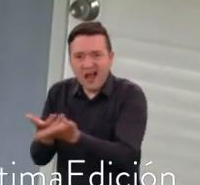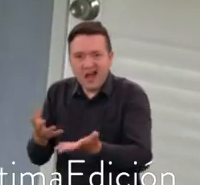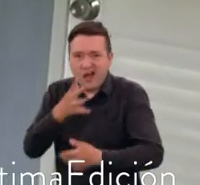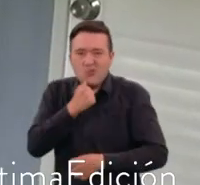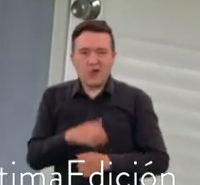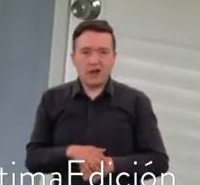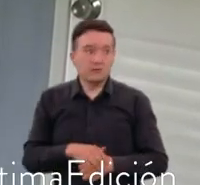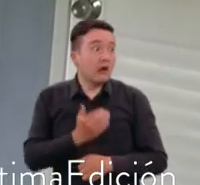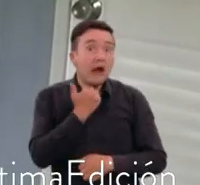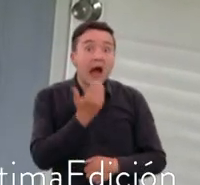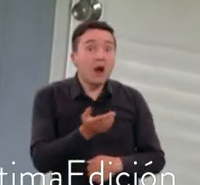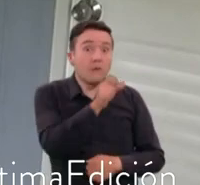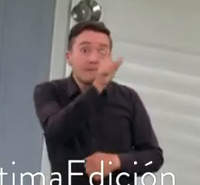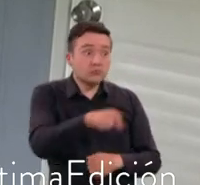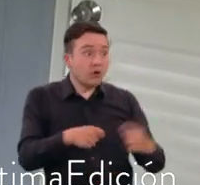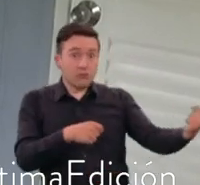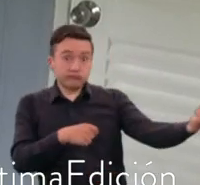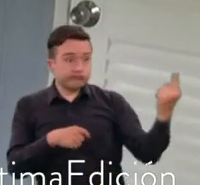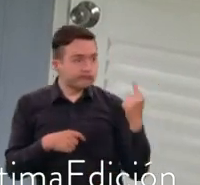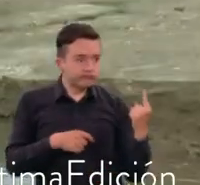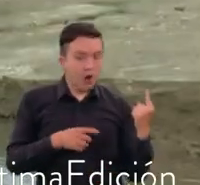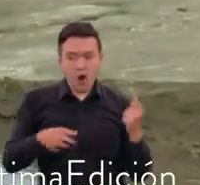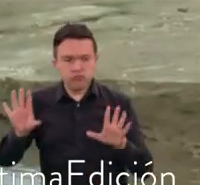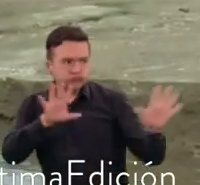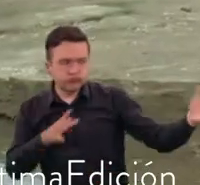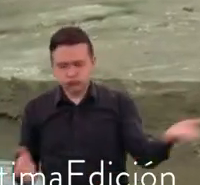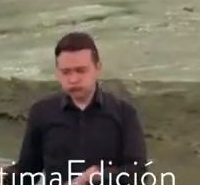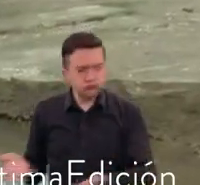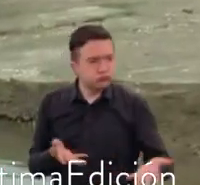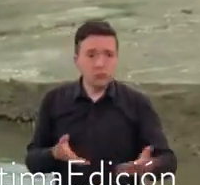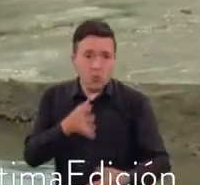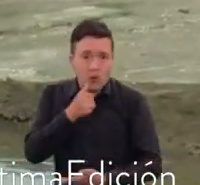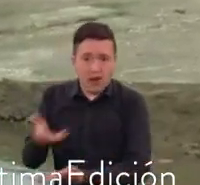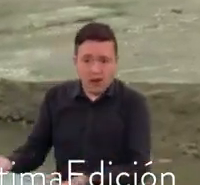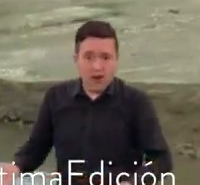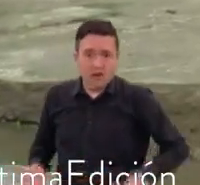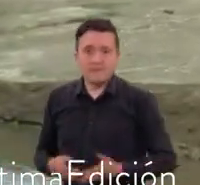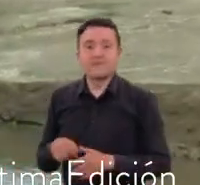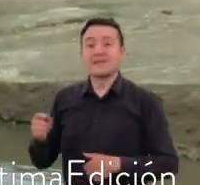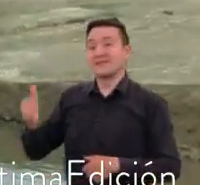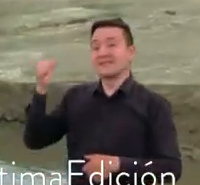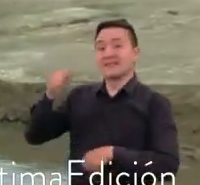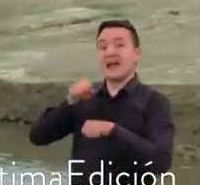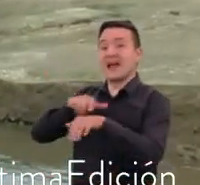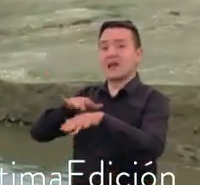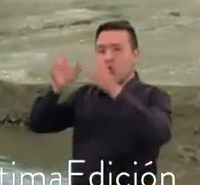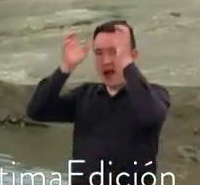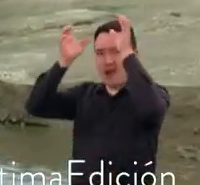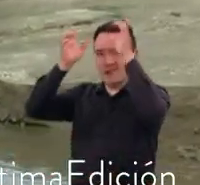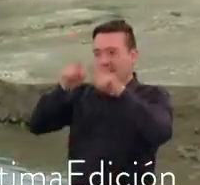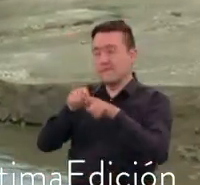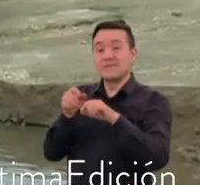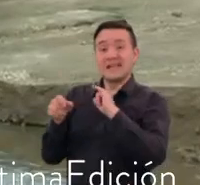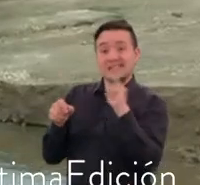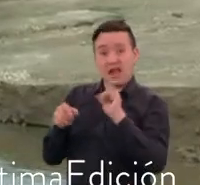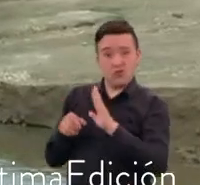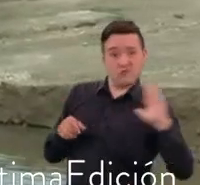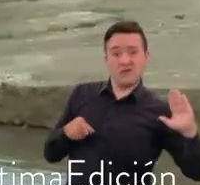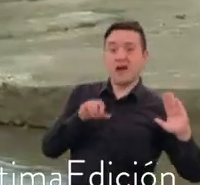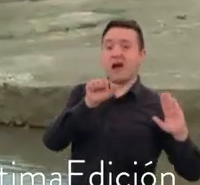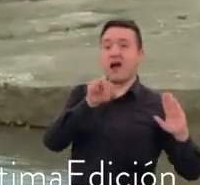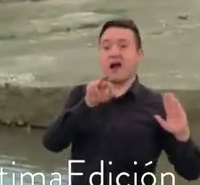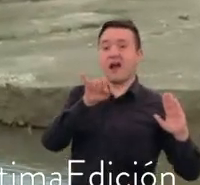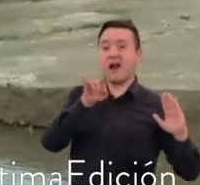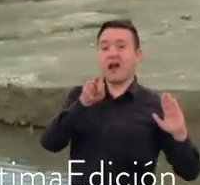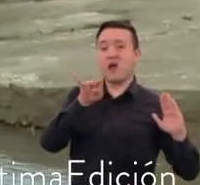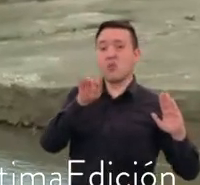una persona en caso de que se presenta una urgencia este es el río caquetá a mi lado izquierdo queda araraquara pero las comunidades en la